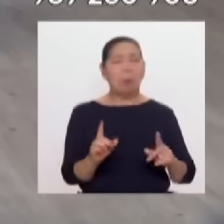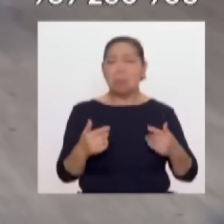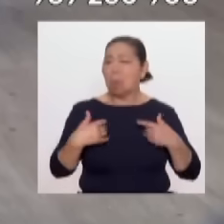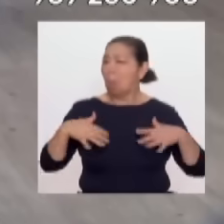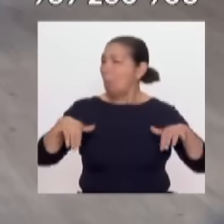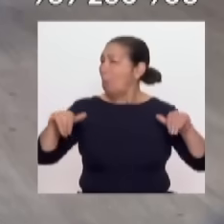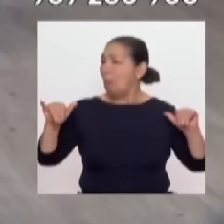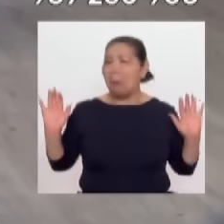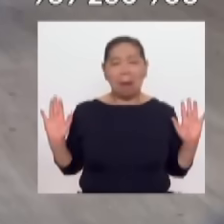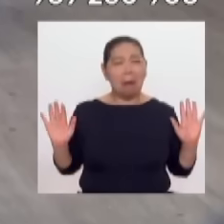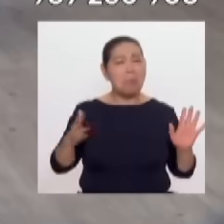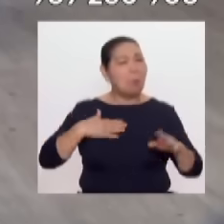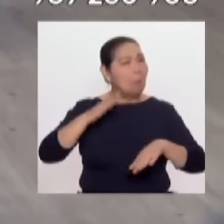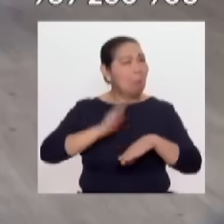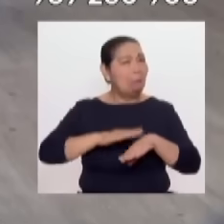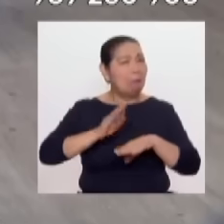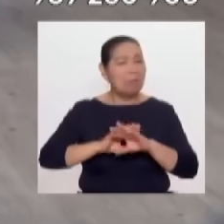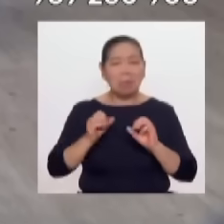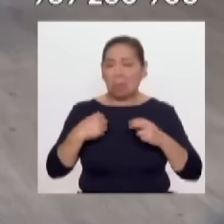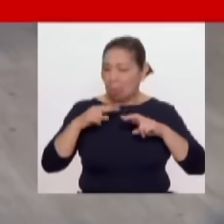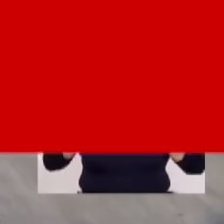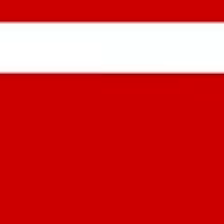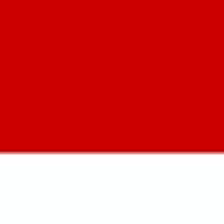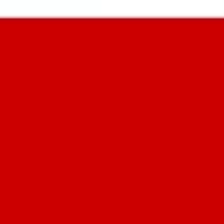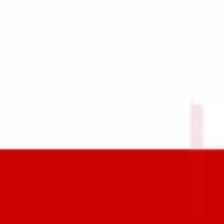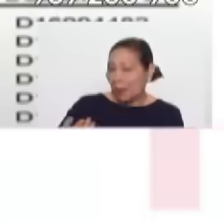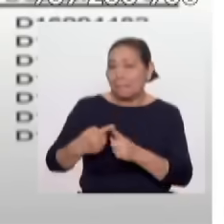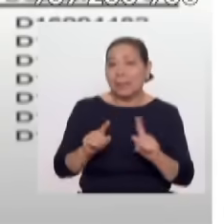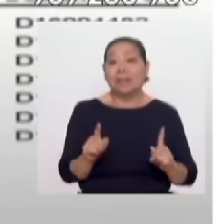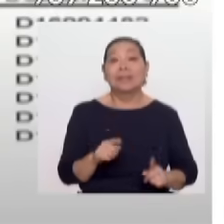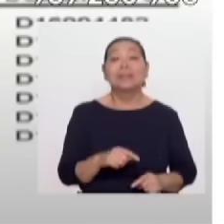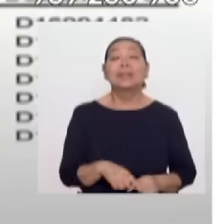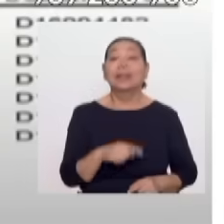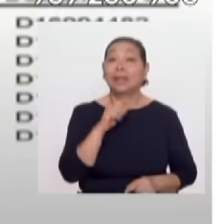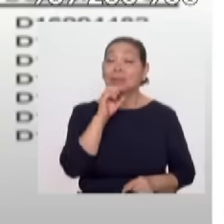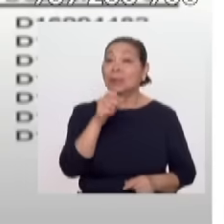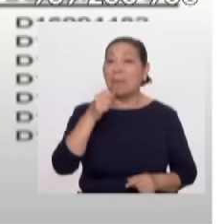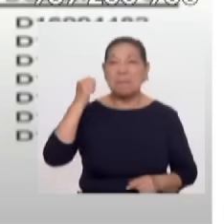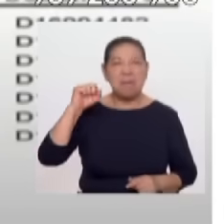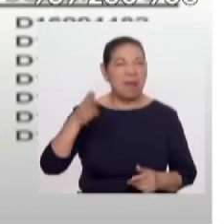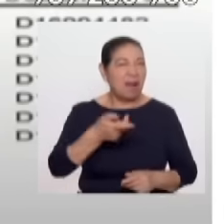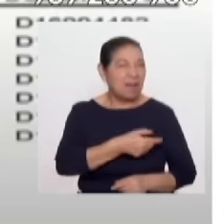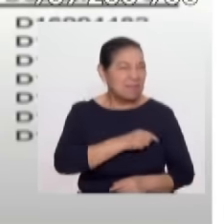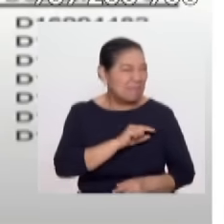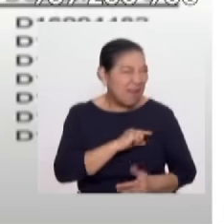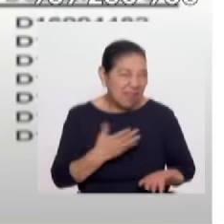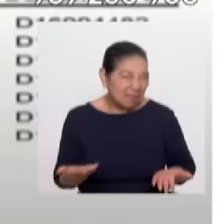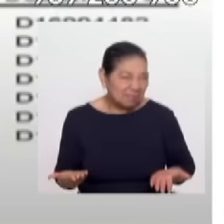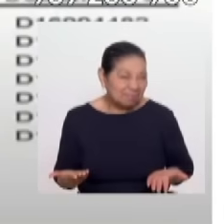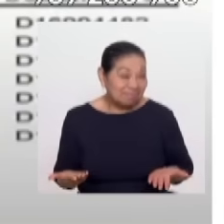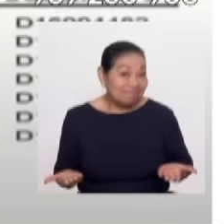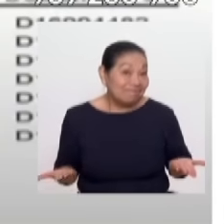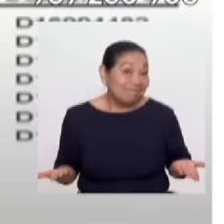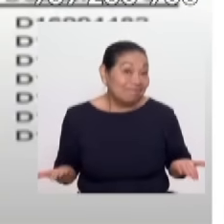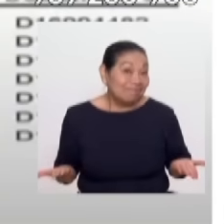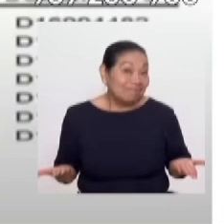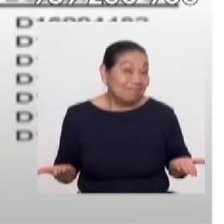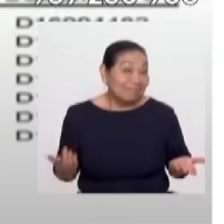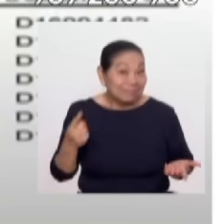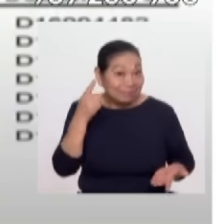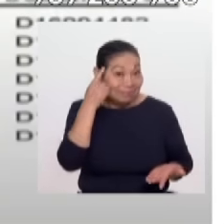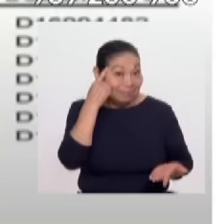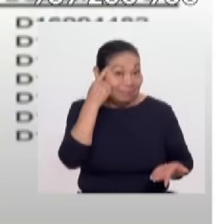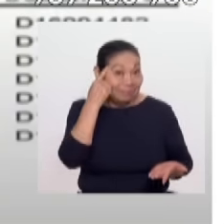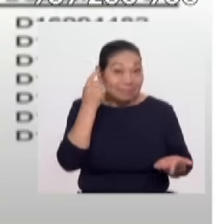nada que ver en ningún proceso de investigación. Sin embargo, ella se va de viaje a España. Ahora, nos viene a la mente